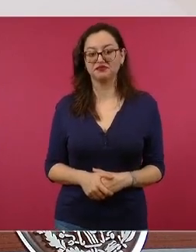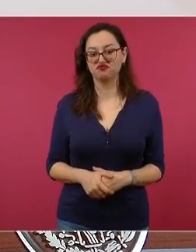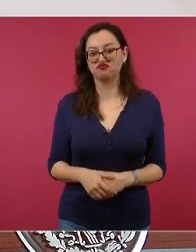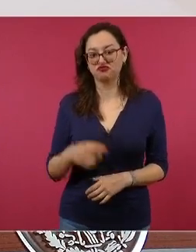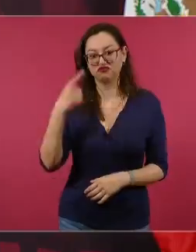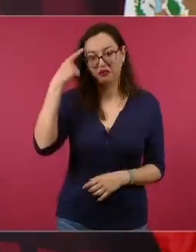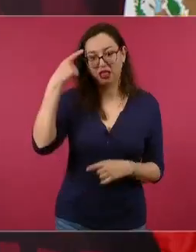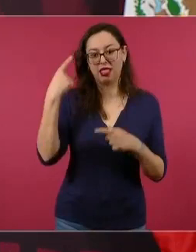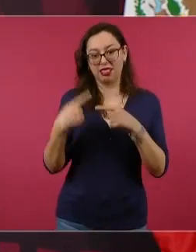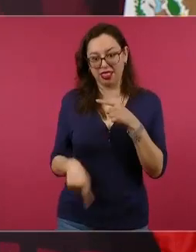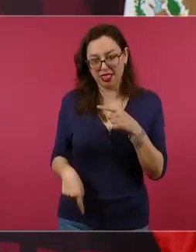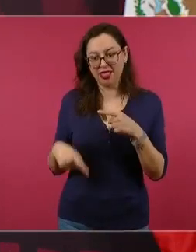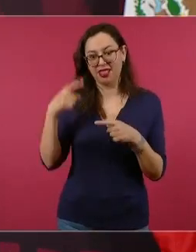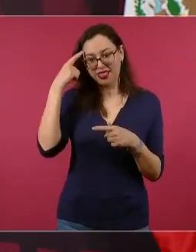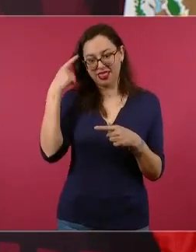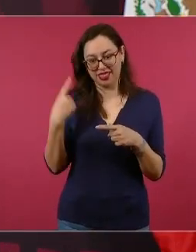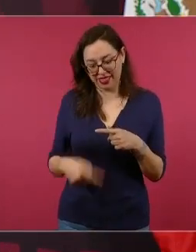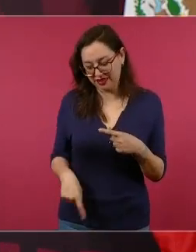chochea uno.